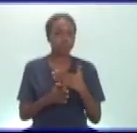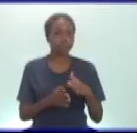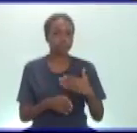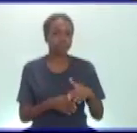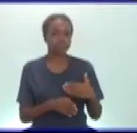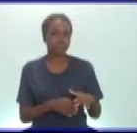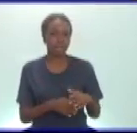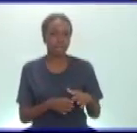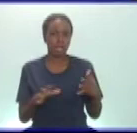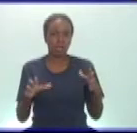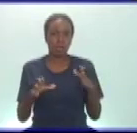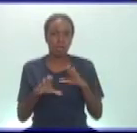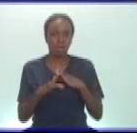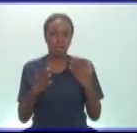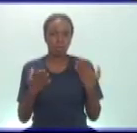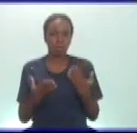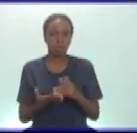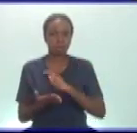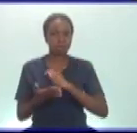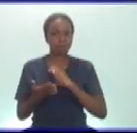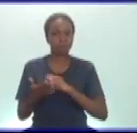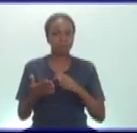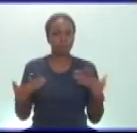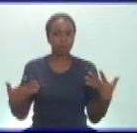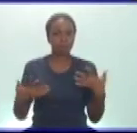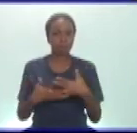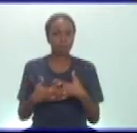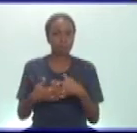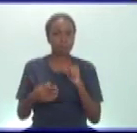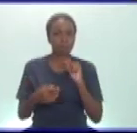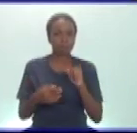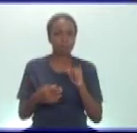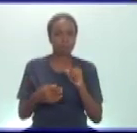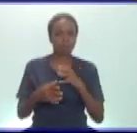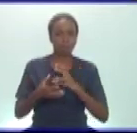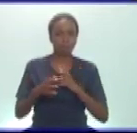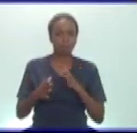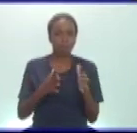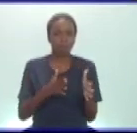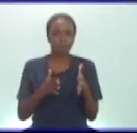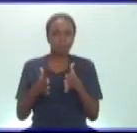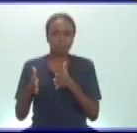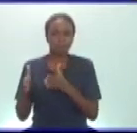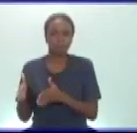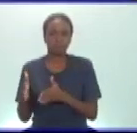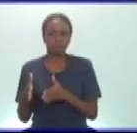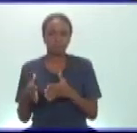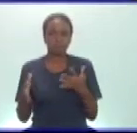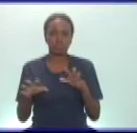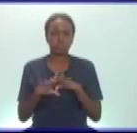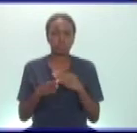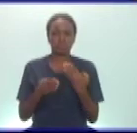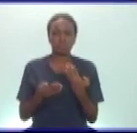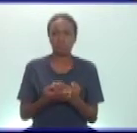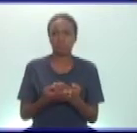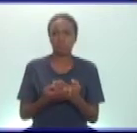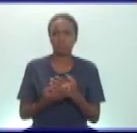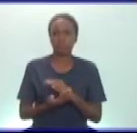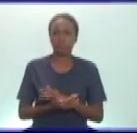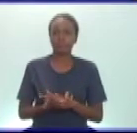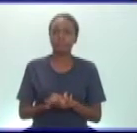se escribe completo, de forma íntegra, en estructura oracional, en su estructura sintáctica o en el orden que